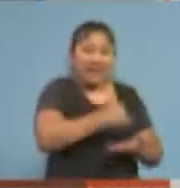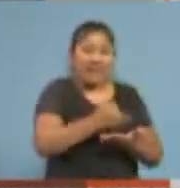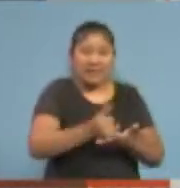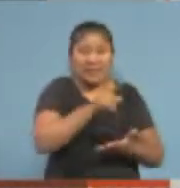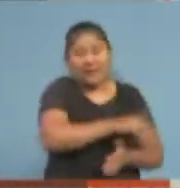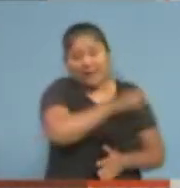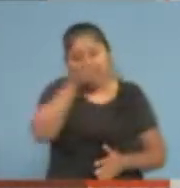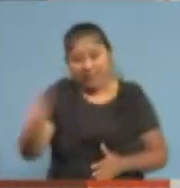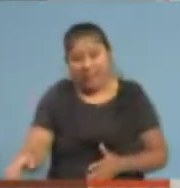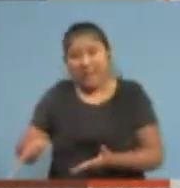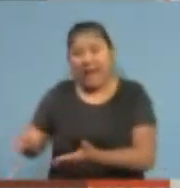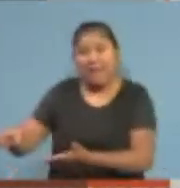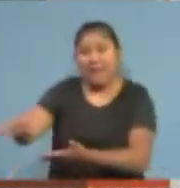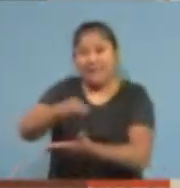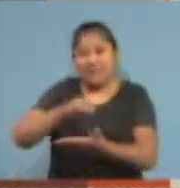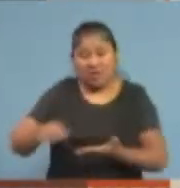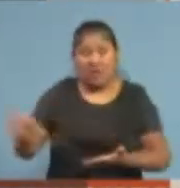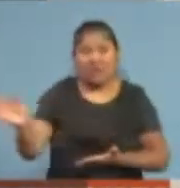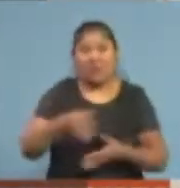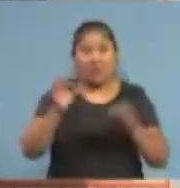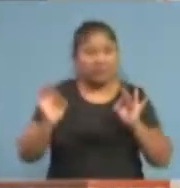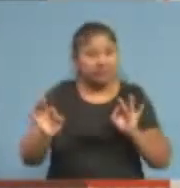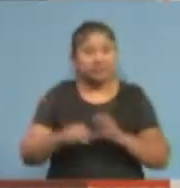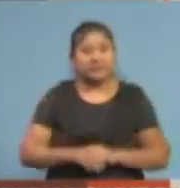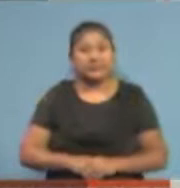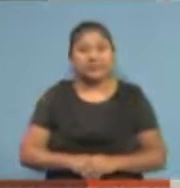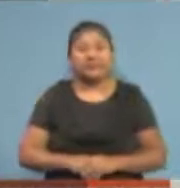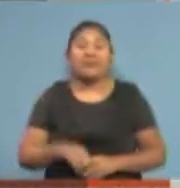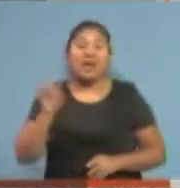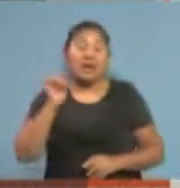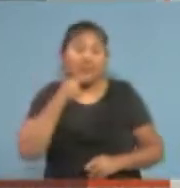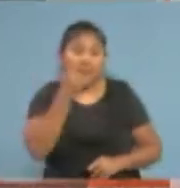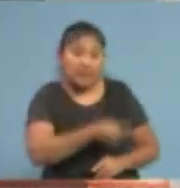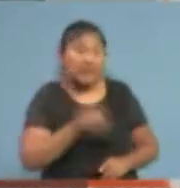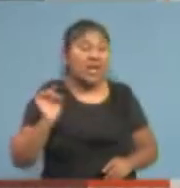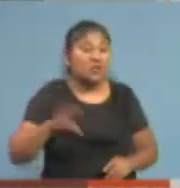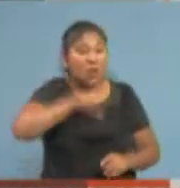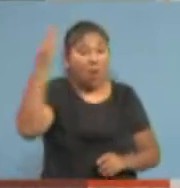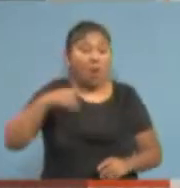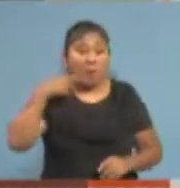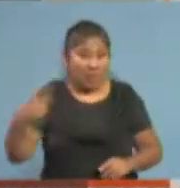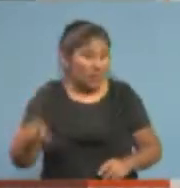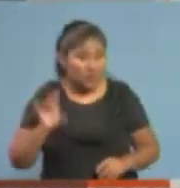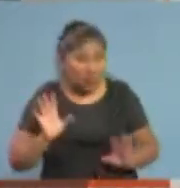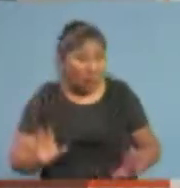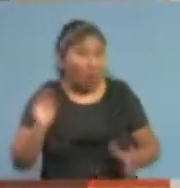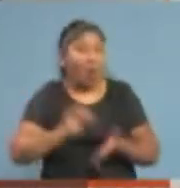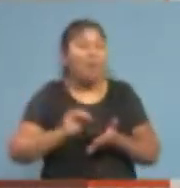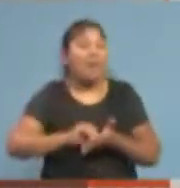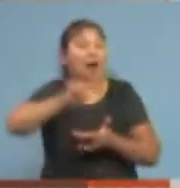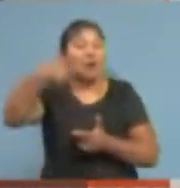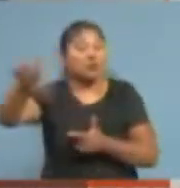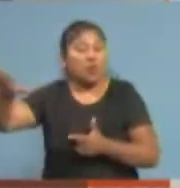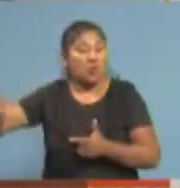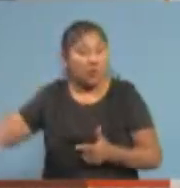correspondientes solamente por la marca hay otras zonas y hemos ido la semana pasada justamente fuimos a maimará por un pedido del director